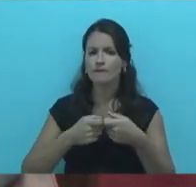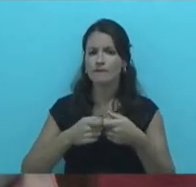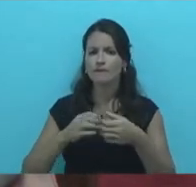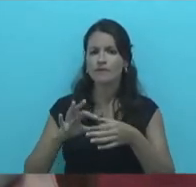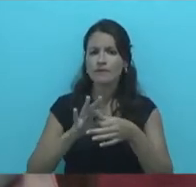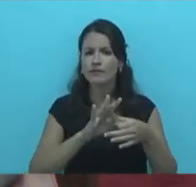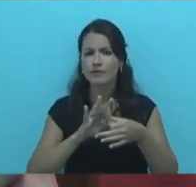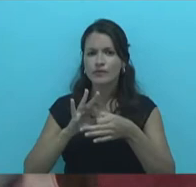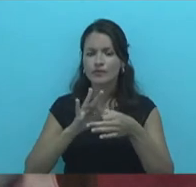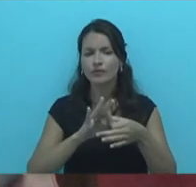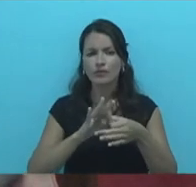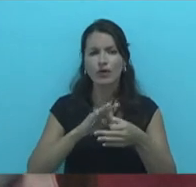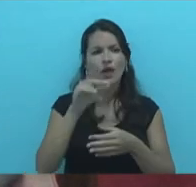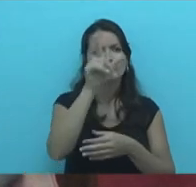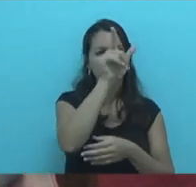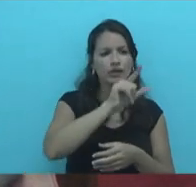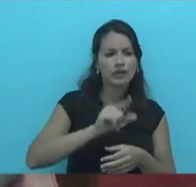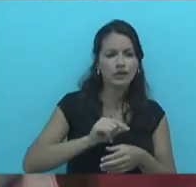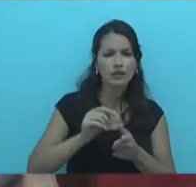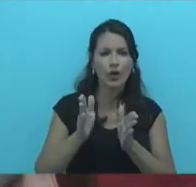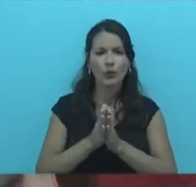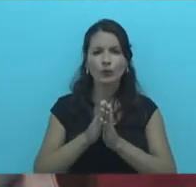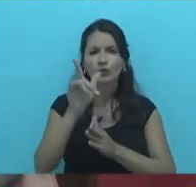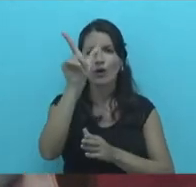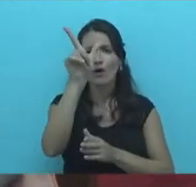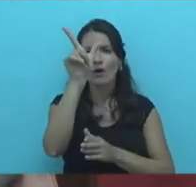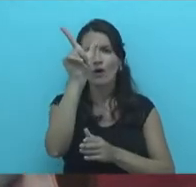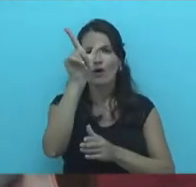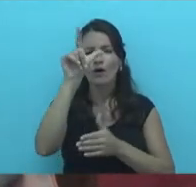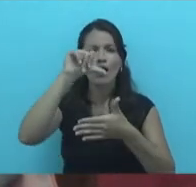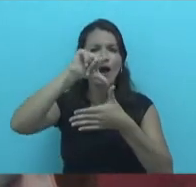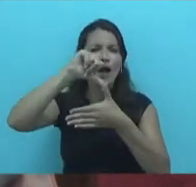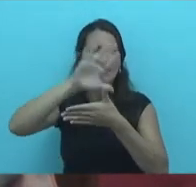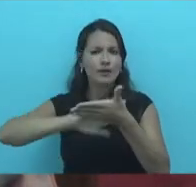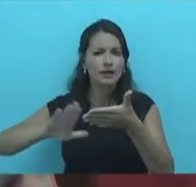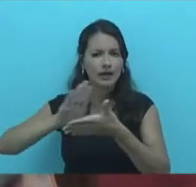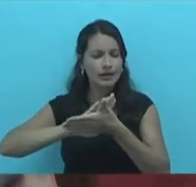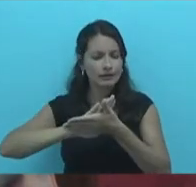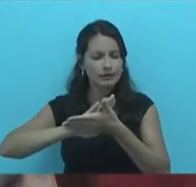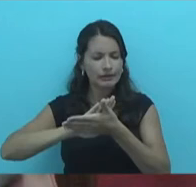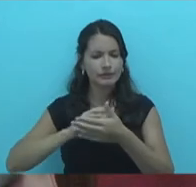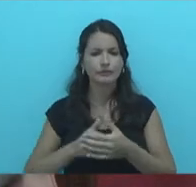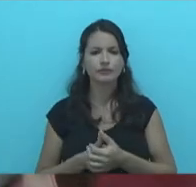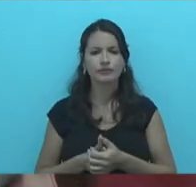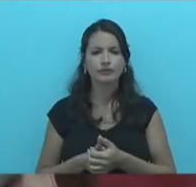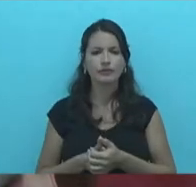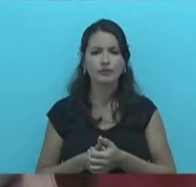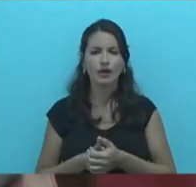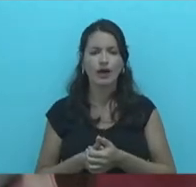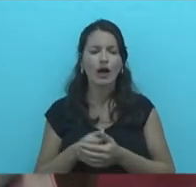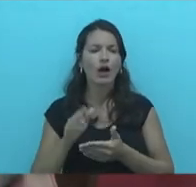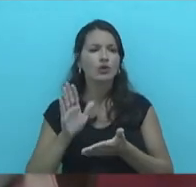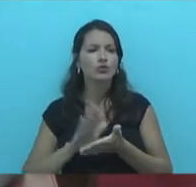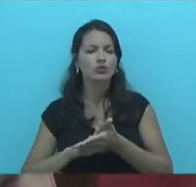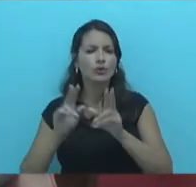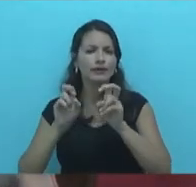a raíz de los sucesos que son de dominio público en la República de Venezuela.